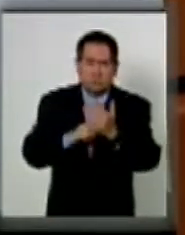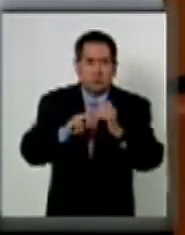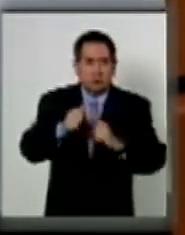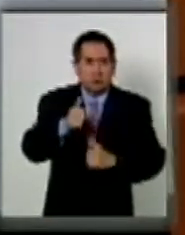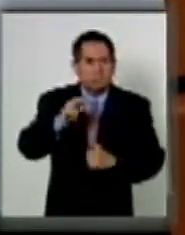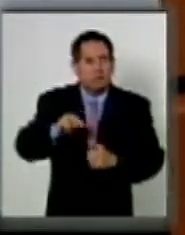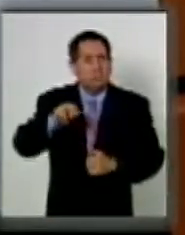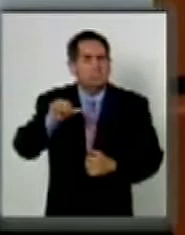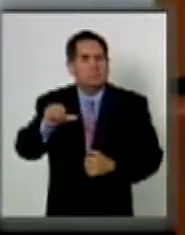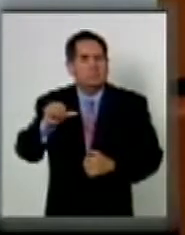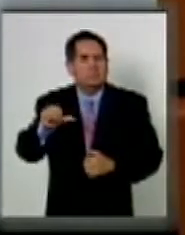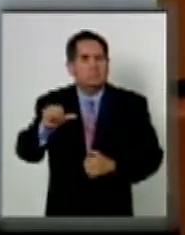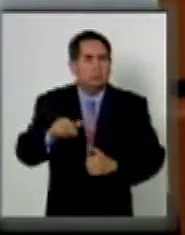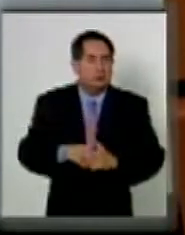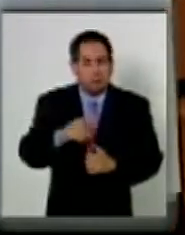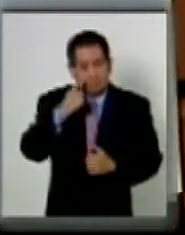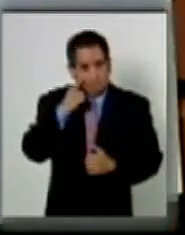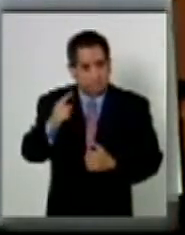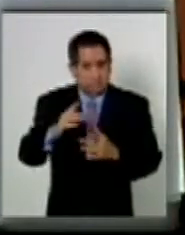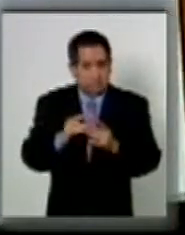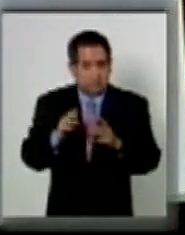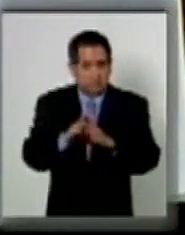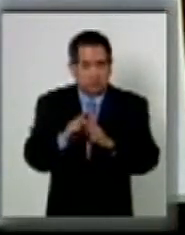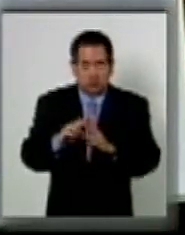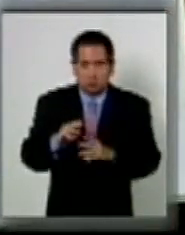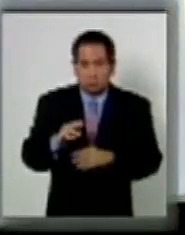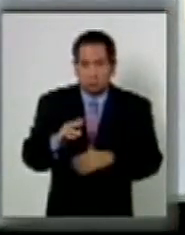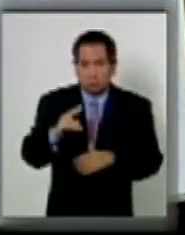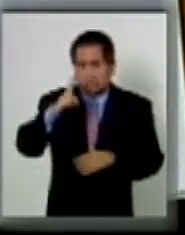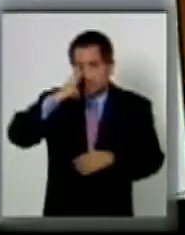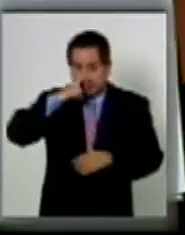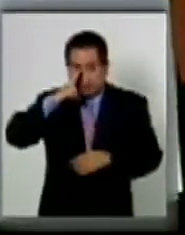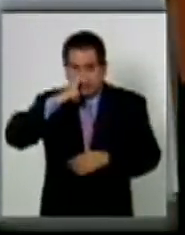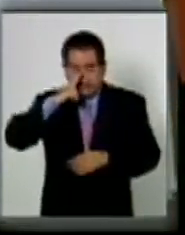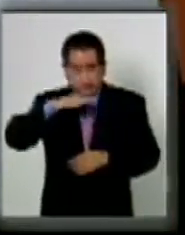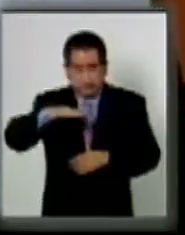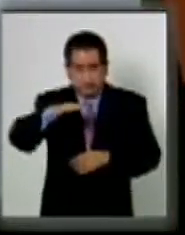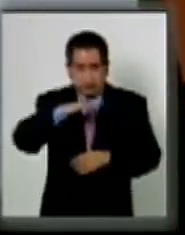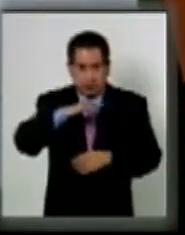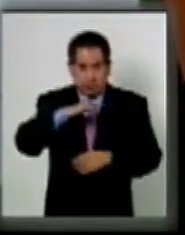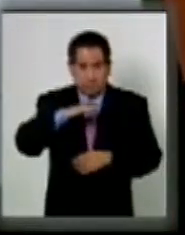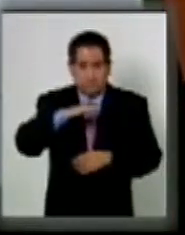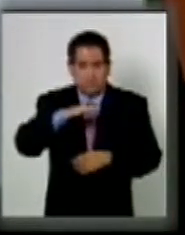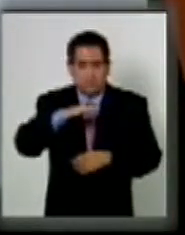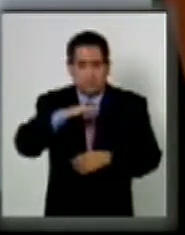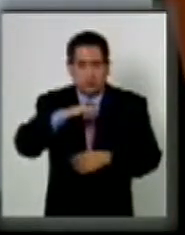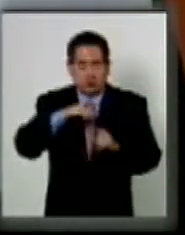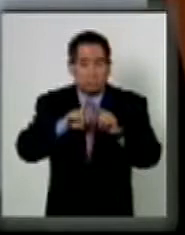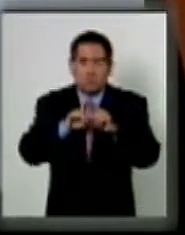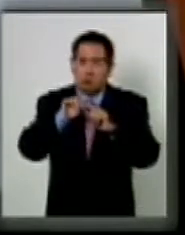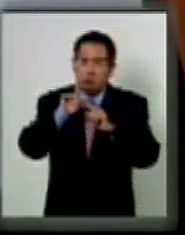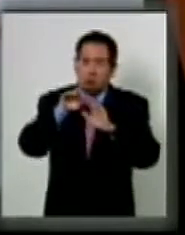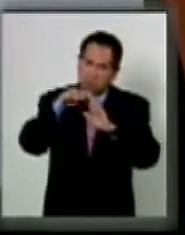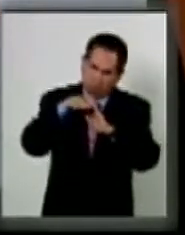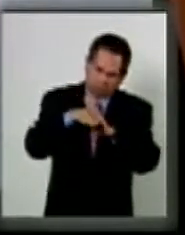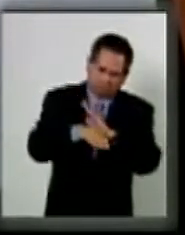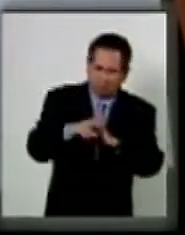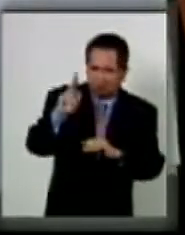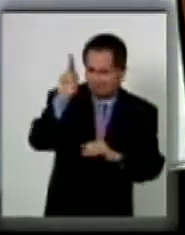2011-2016. Vean, Nezahualcóyotl tiene un repunte y vean hasta dónde